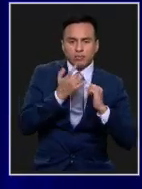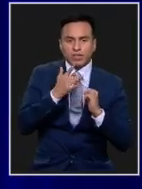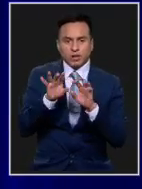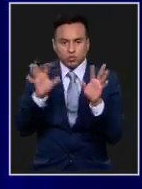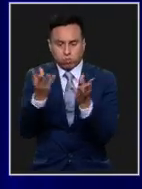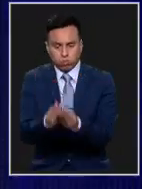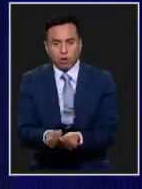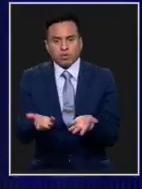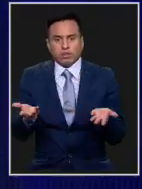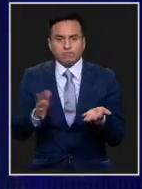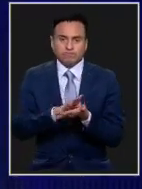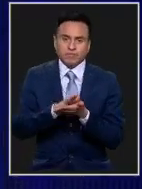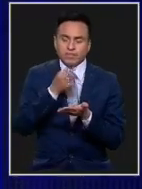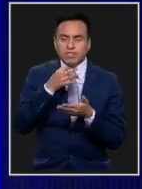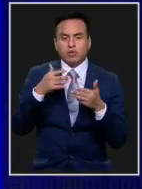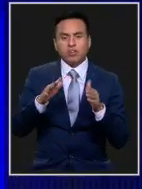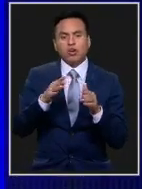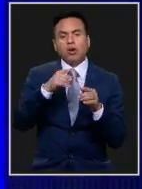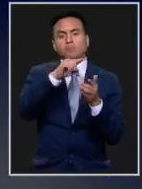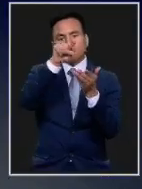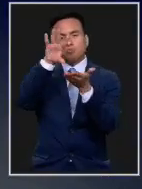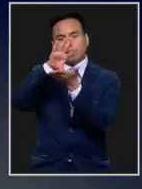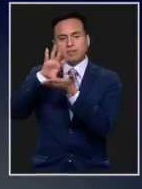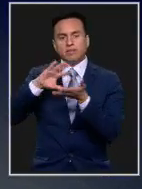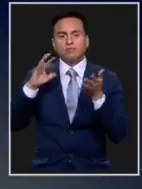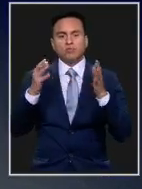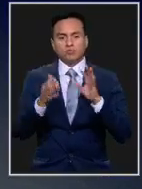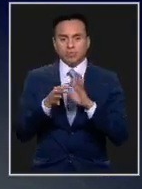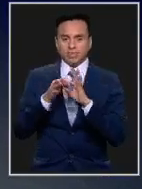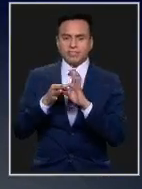estaría agotado como ha ocurrido en muchos países del Mundo graas Muchas gracias señor Piñera